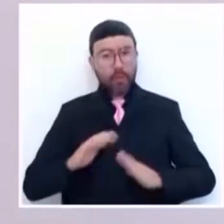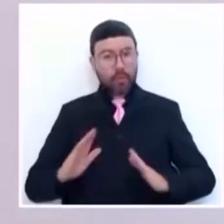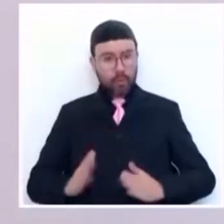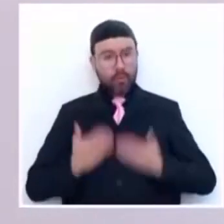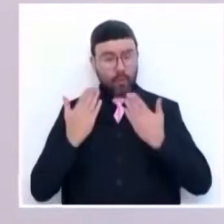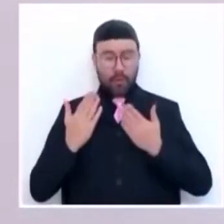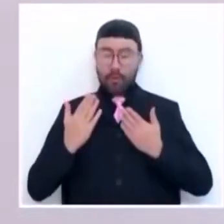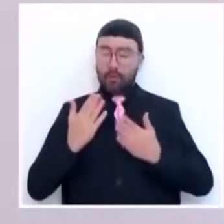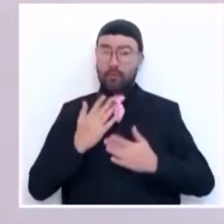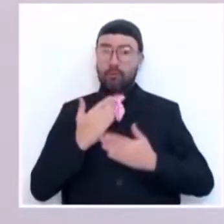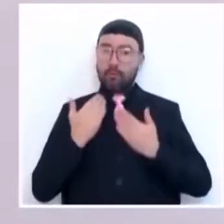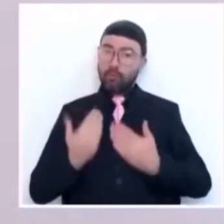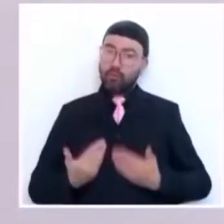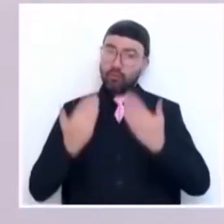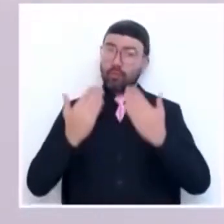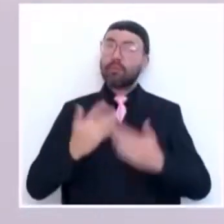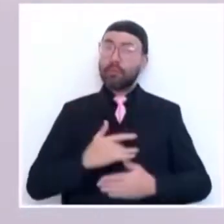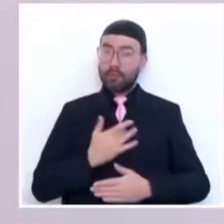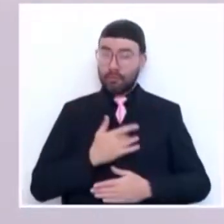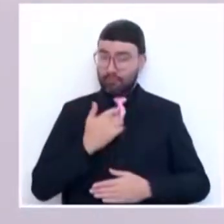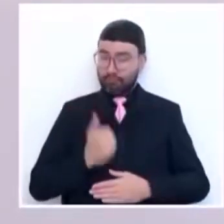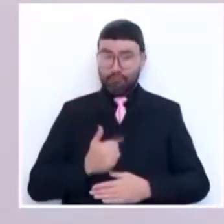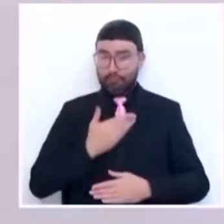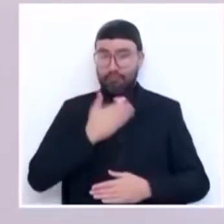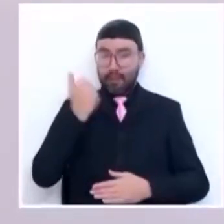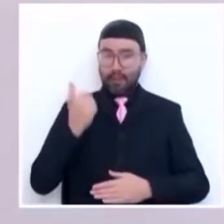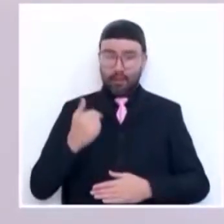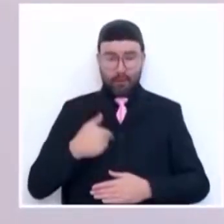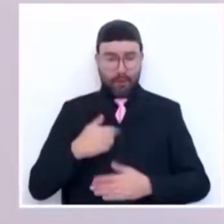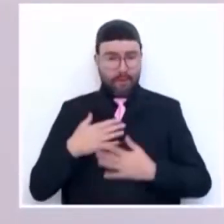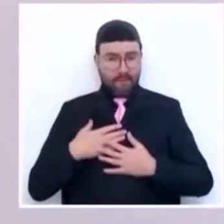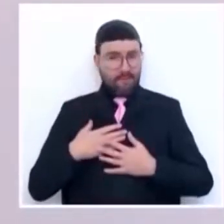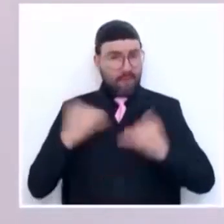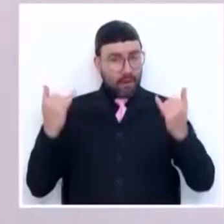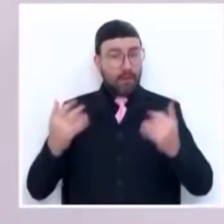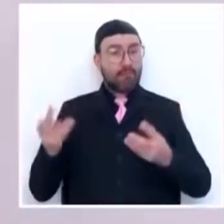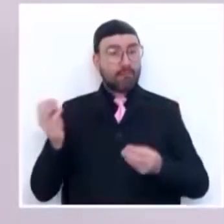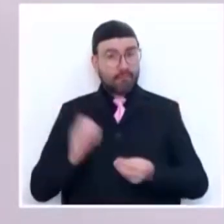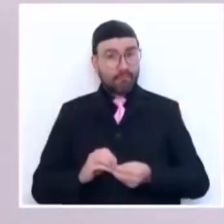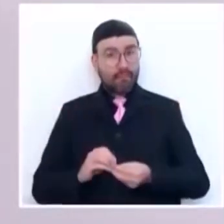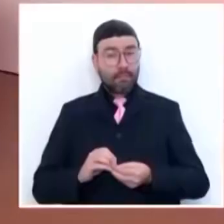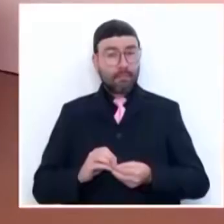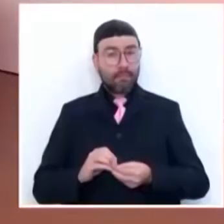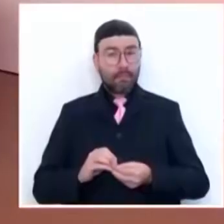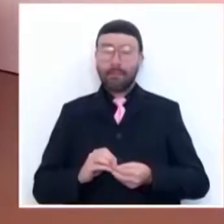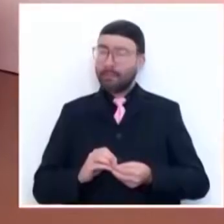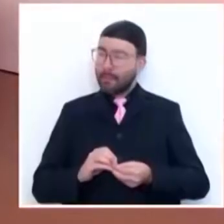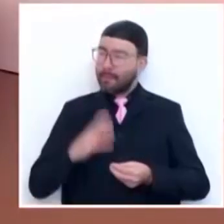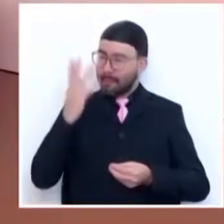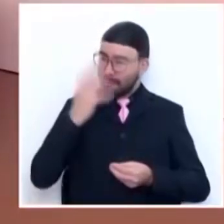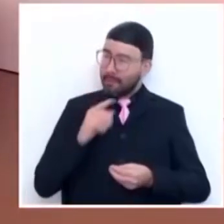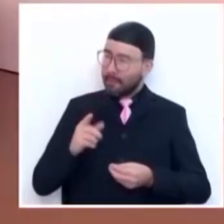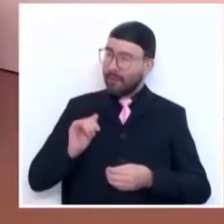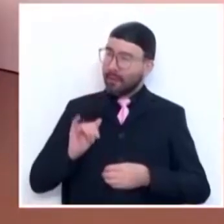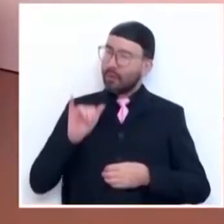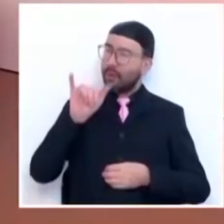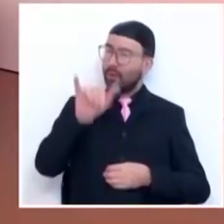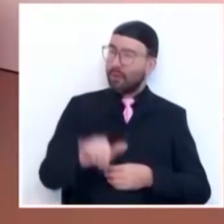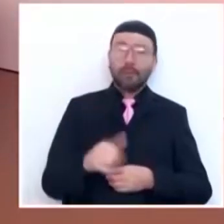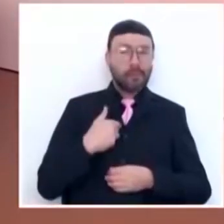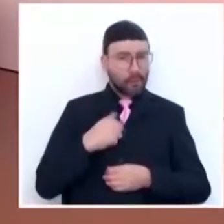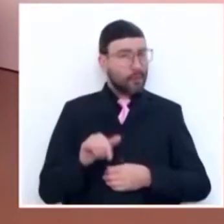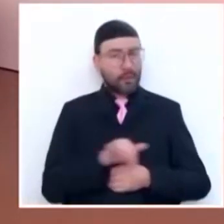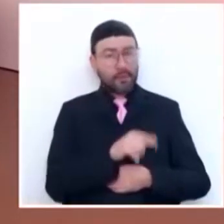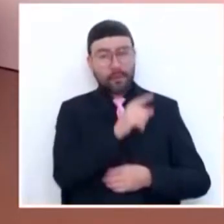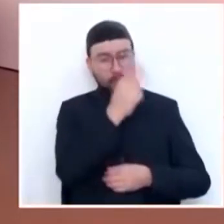nivel de bienestar, mi felicidad. Qué lindo. Pues así como ella tomó el avión, lo hice con mi hijo Santiago